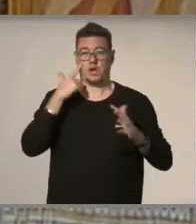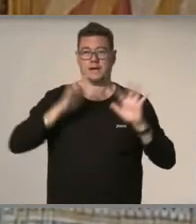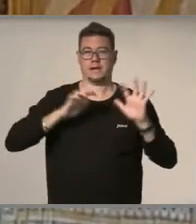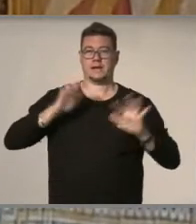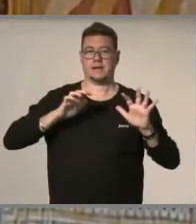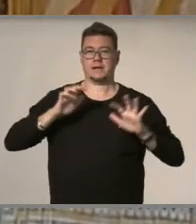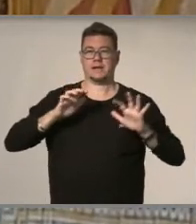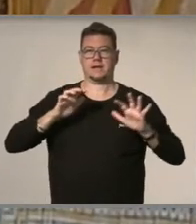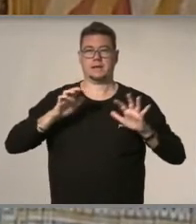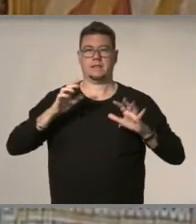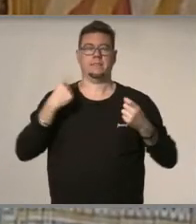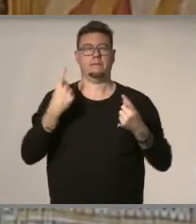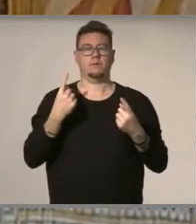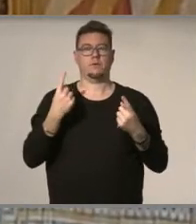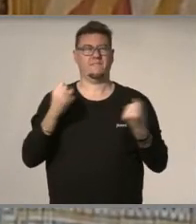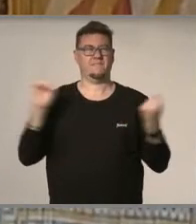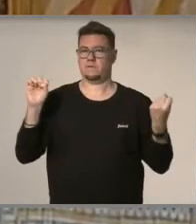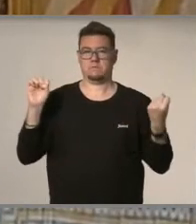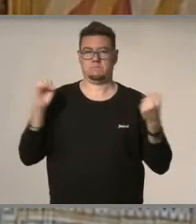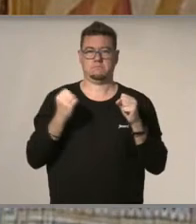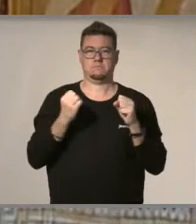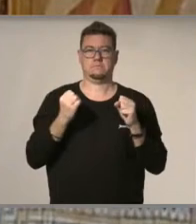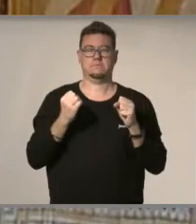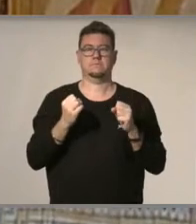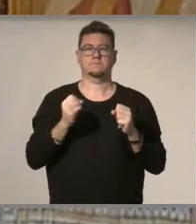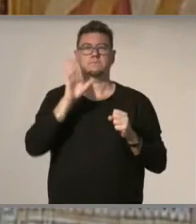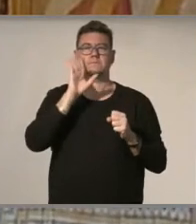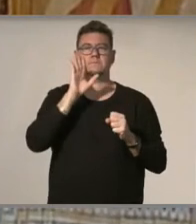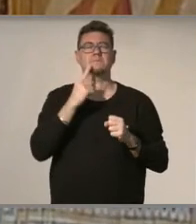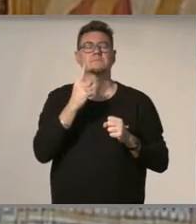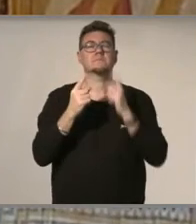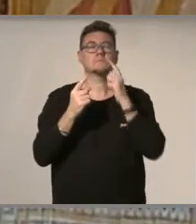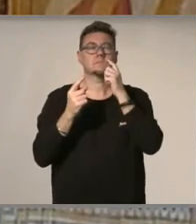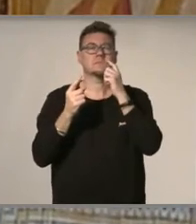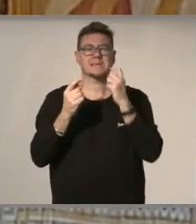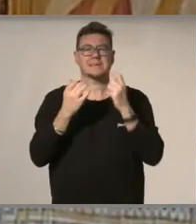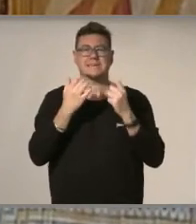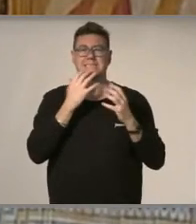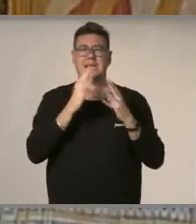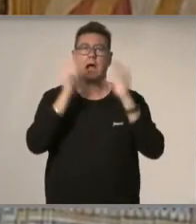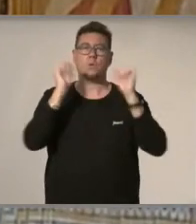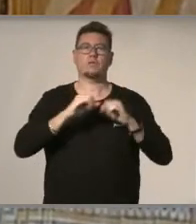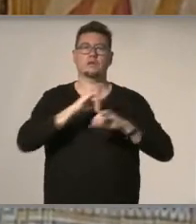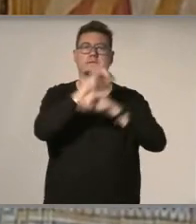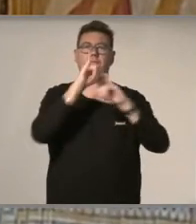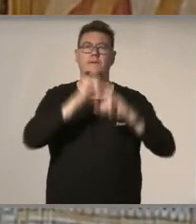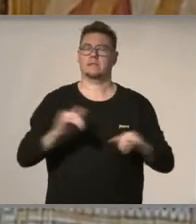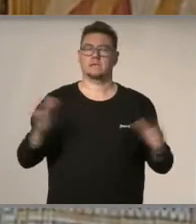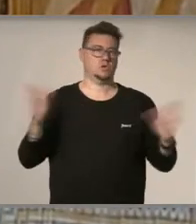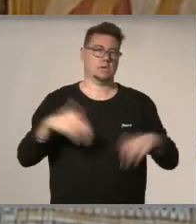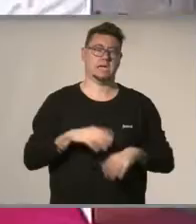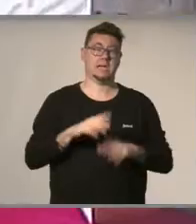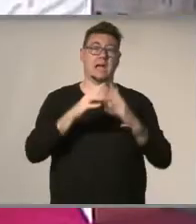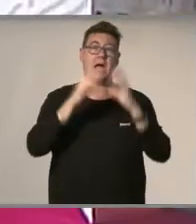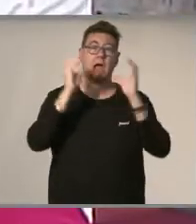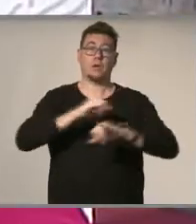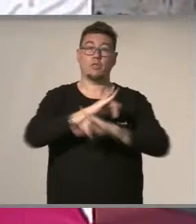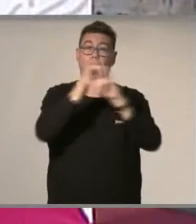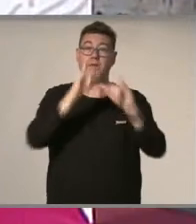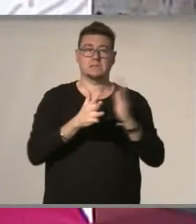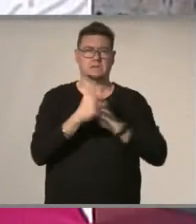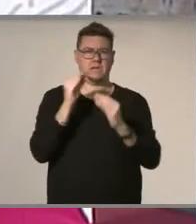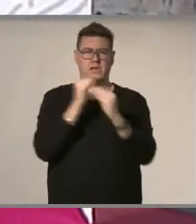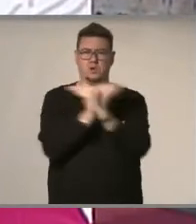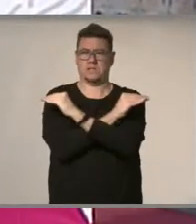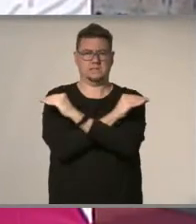de abandonar maximalismos? Como dice Amos Oz, no hay acuerdos felices. Un acuerdo feliz es una